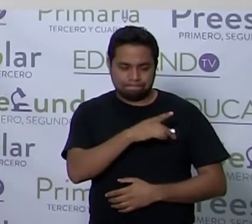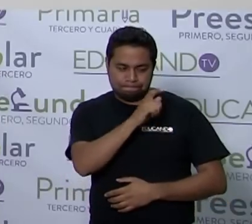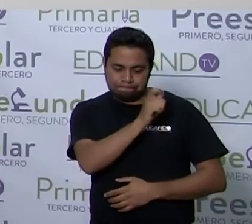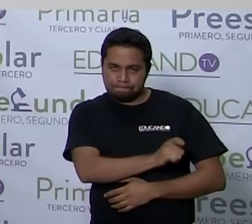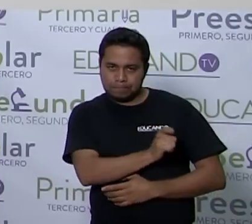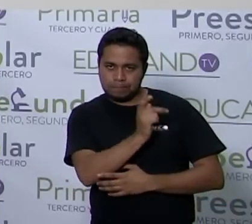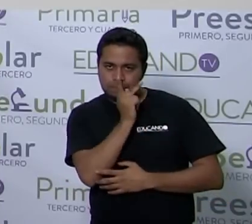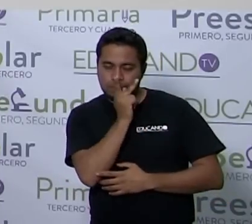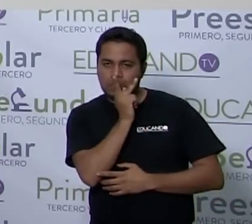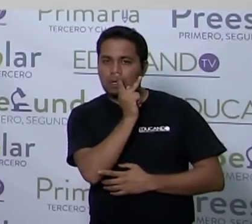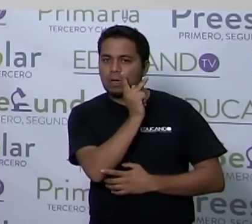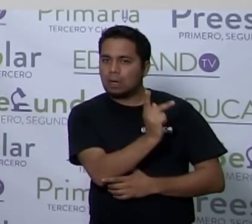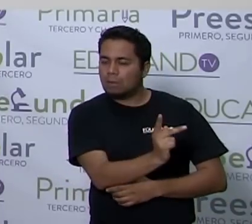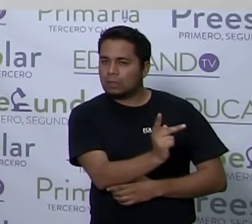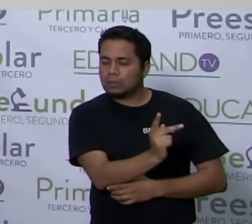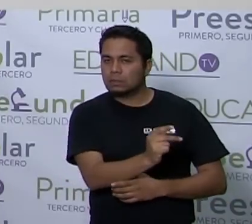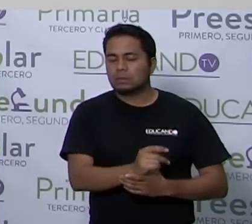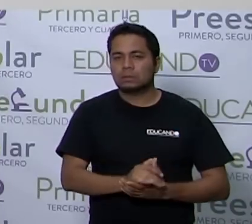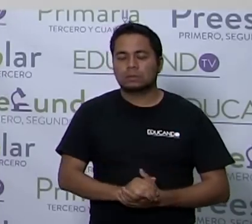caracterizan